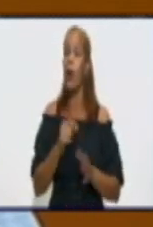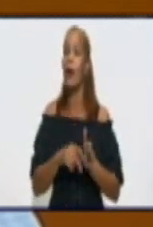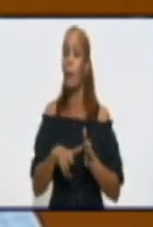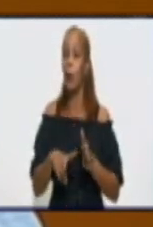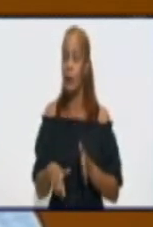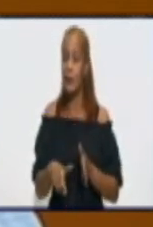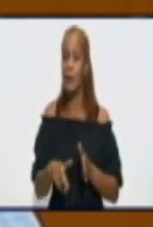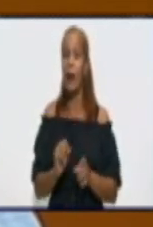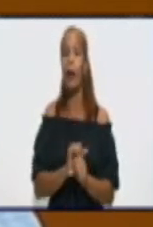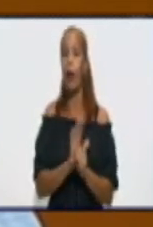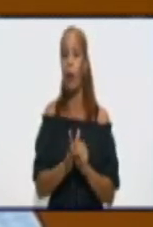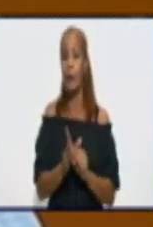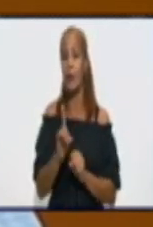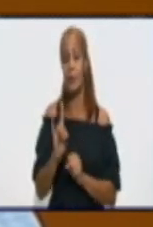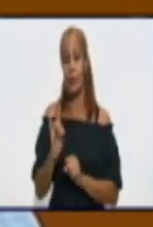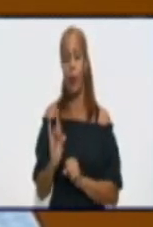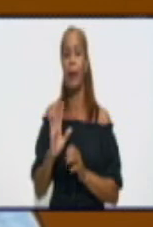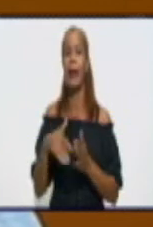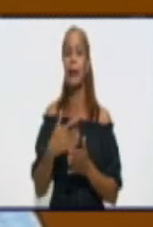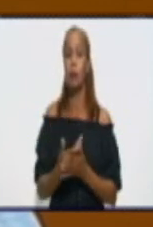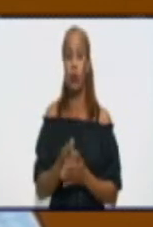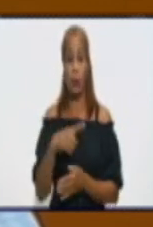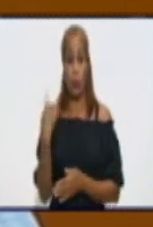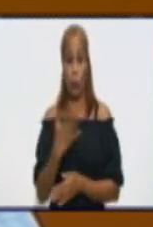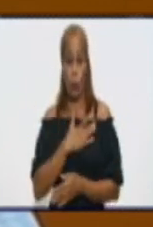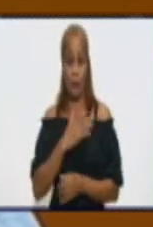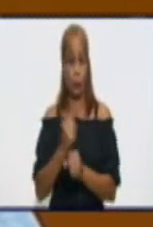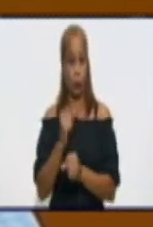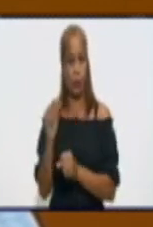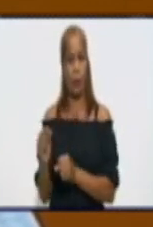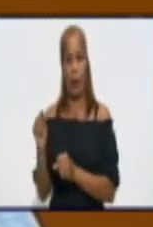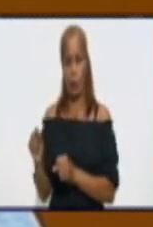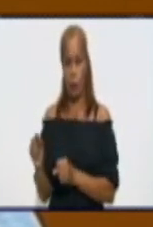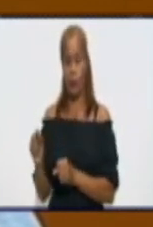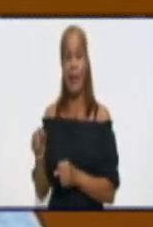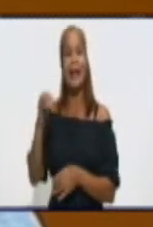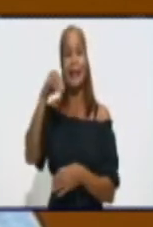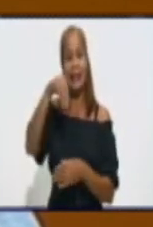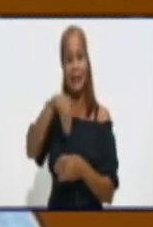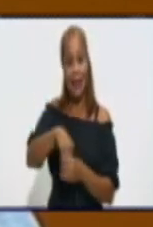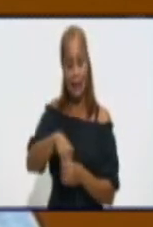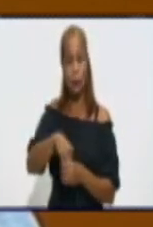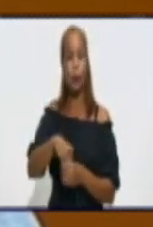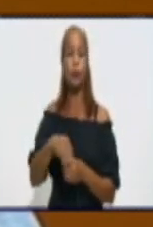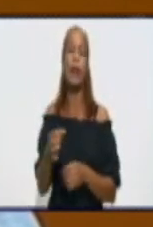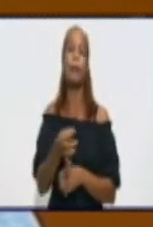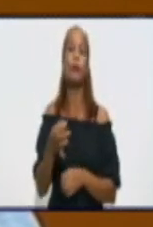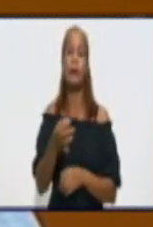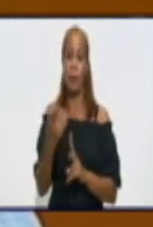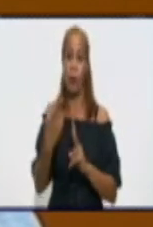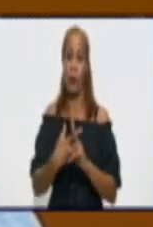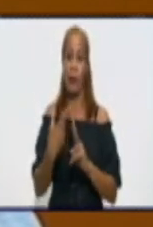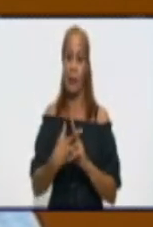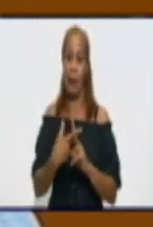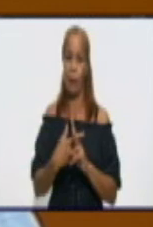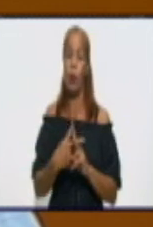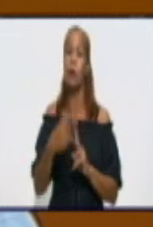COVID-19, pues por supuesto nuestros trabajadores están dentro del municipio de Bayamo, y aquí hay una serie